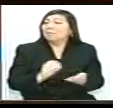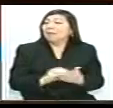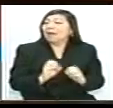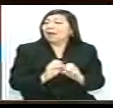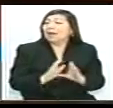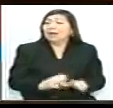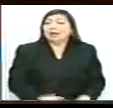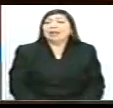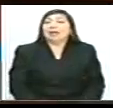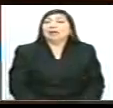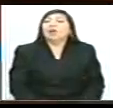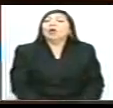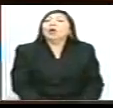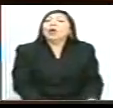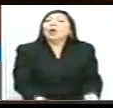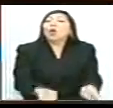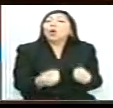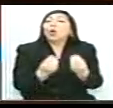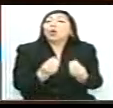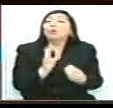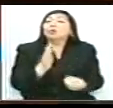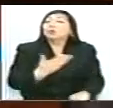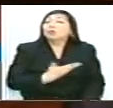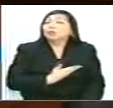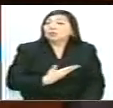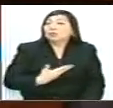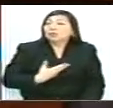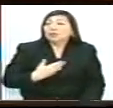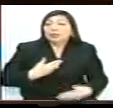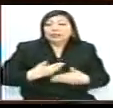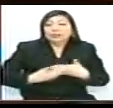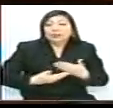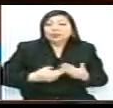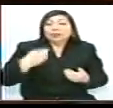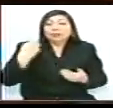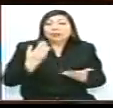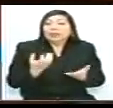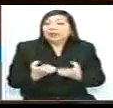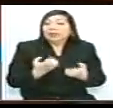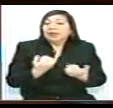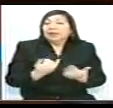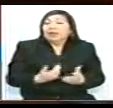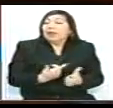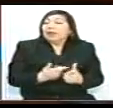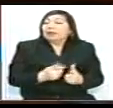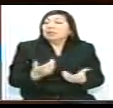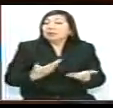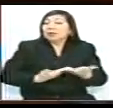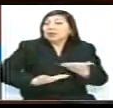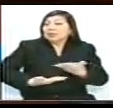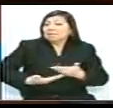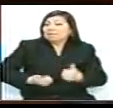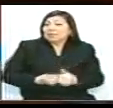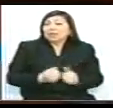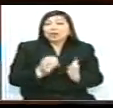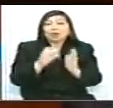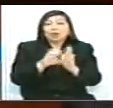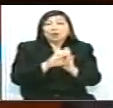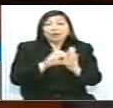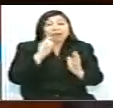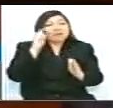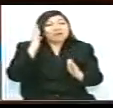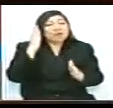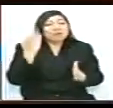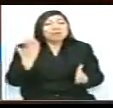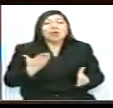claramente de cómo en su gobierno, con el continuismo de una política económica neoliberal que viene de la constitución